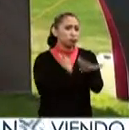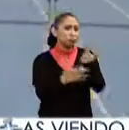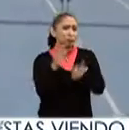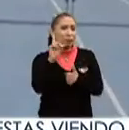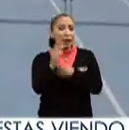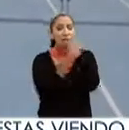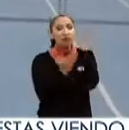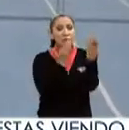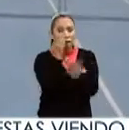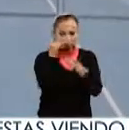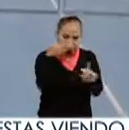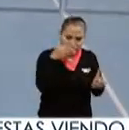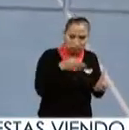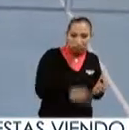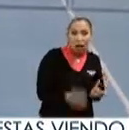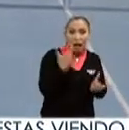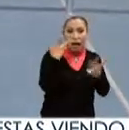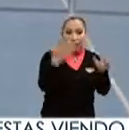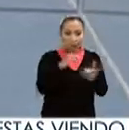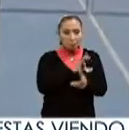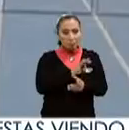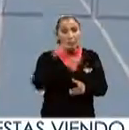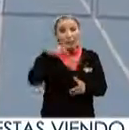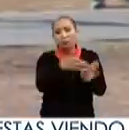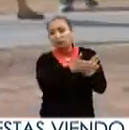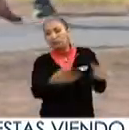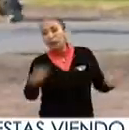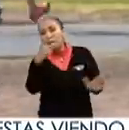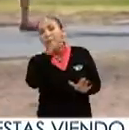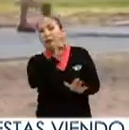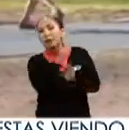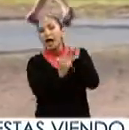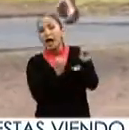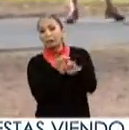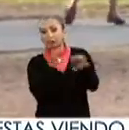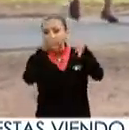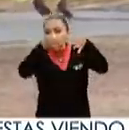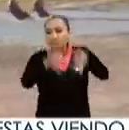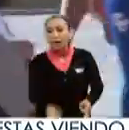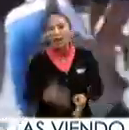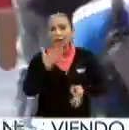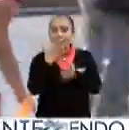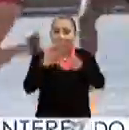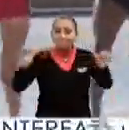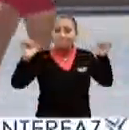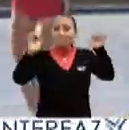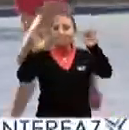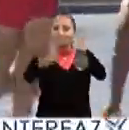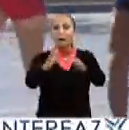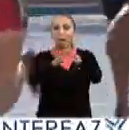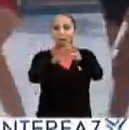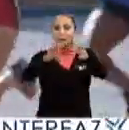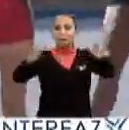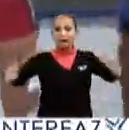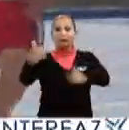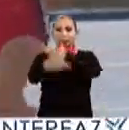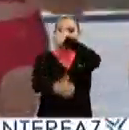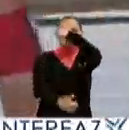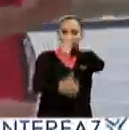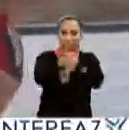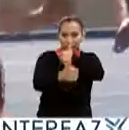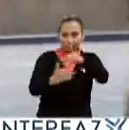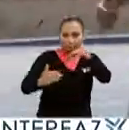deportivas, estudiantes comprometidos, han hecho posible, por más de 2 décadas, la consolidación de este magno evento, el incremento de la